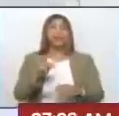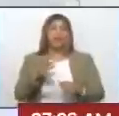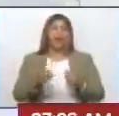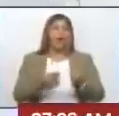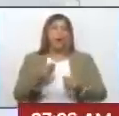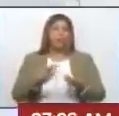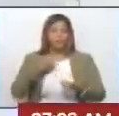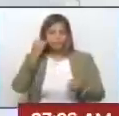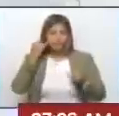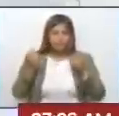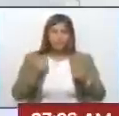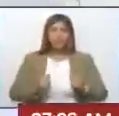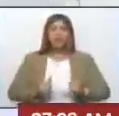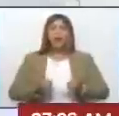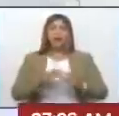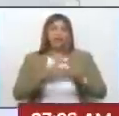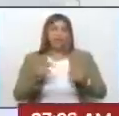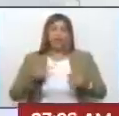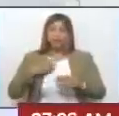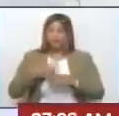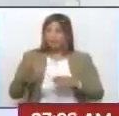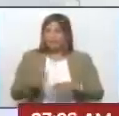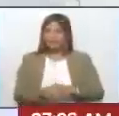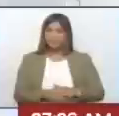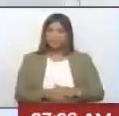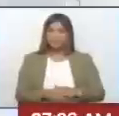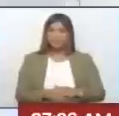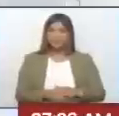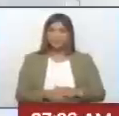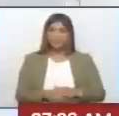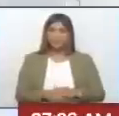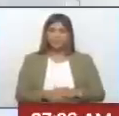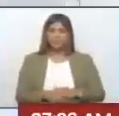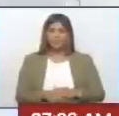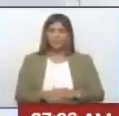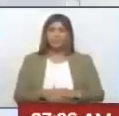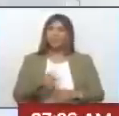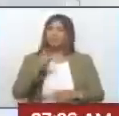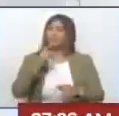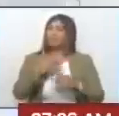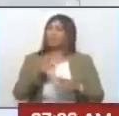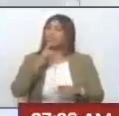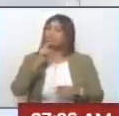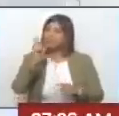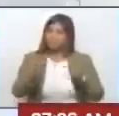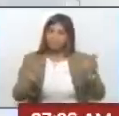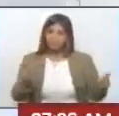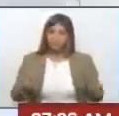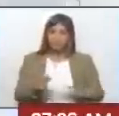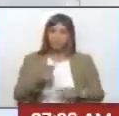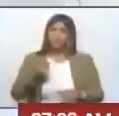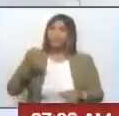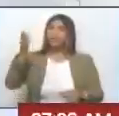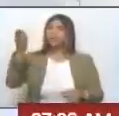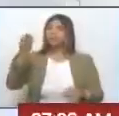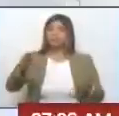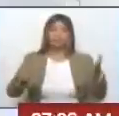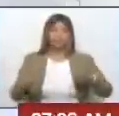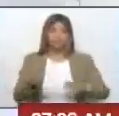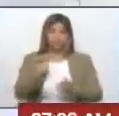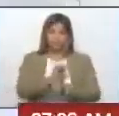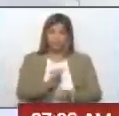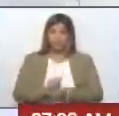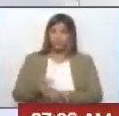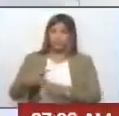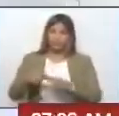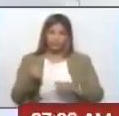la iniciativa a todo riesgo, toda eventualidad, sea quien sea, y como dice, caiga quien caiga, por